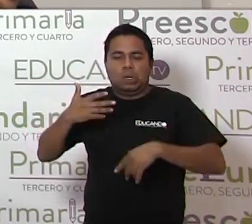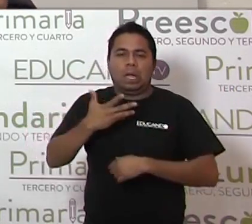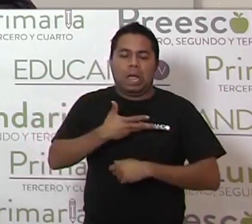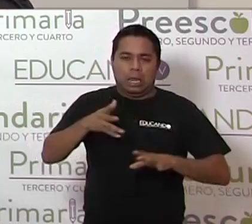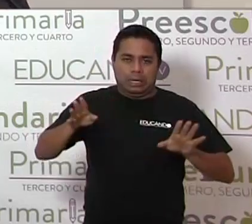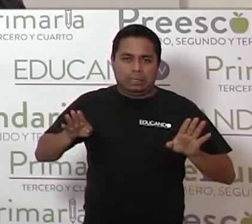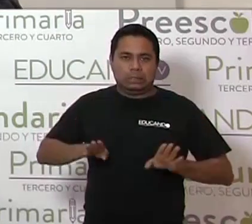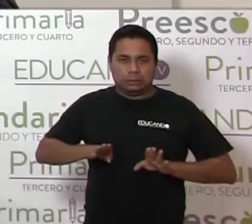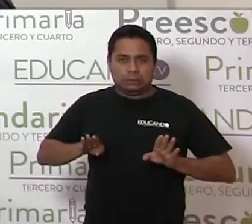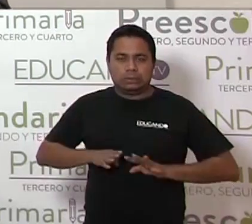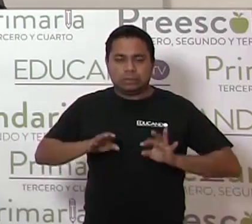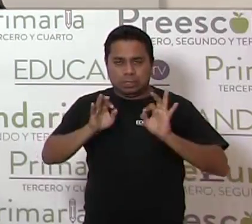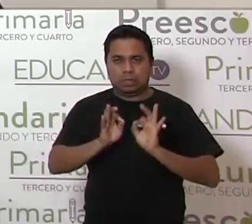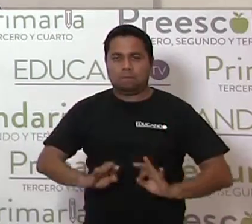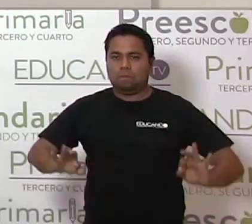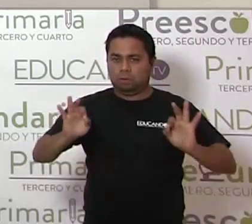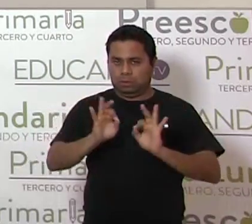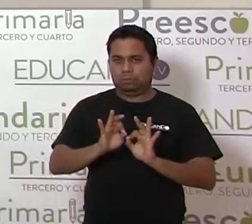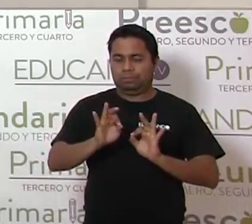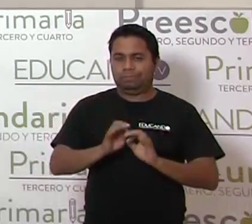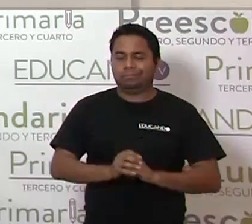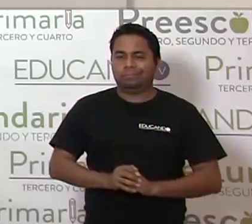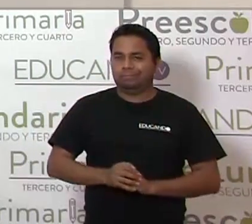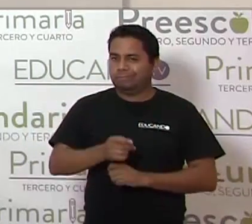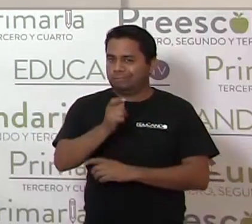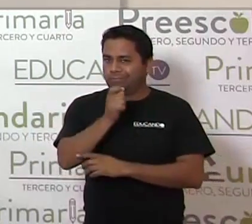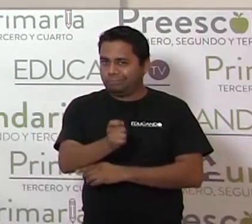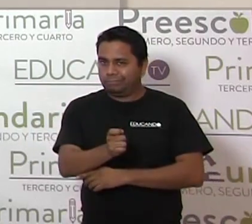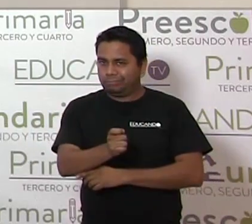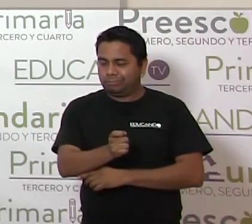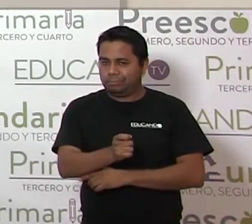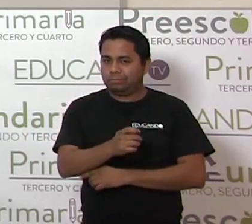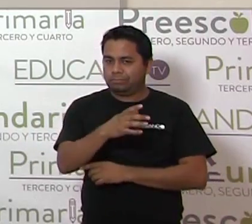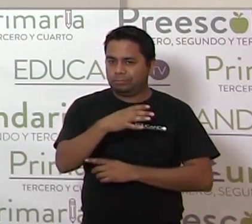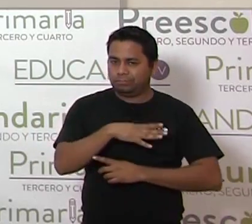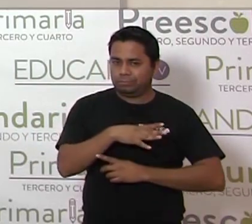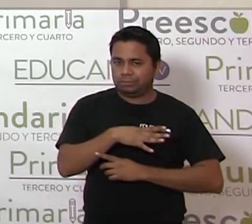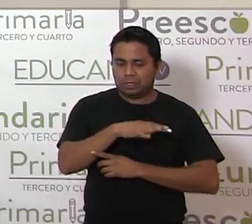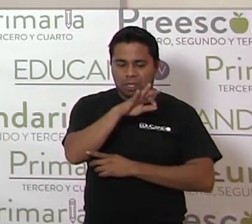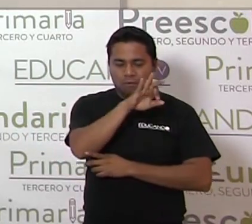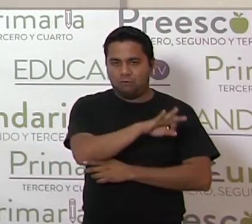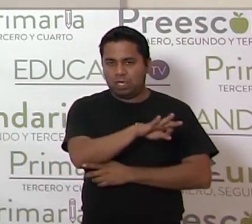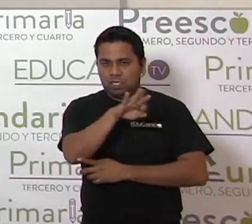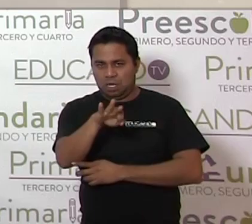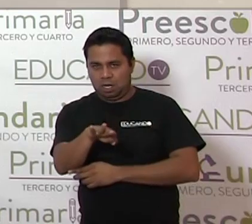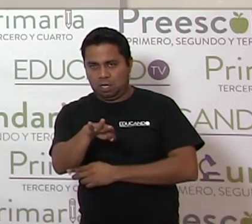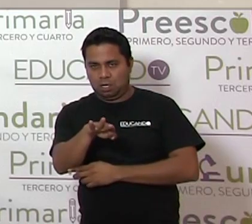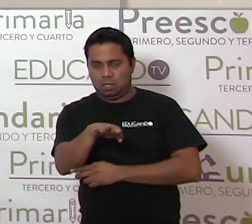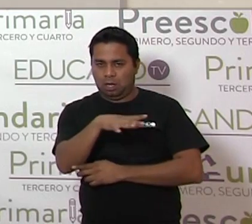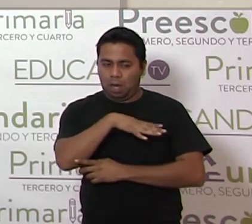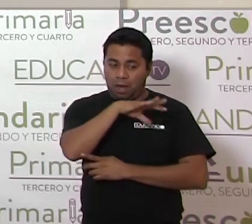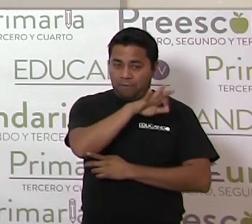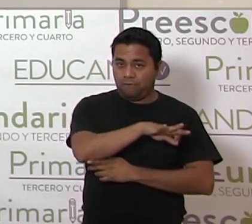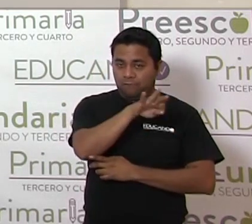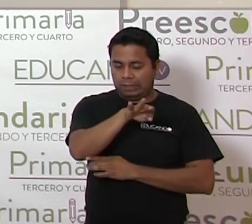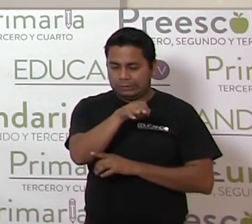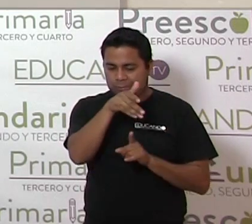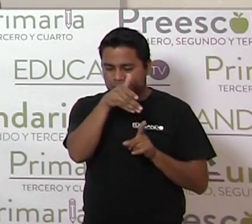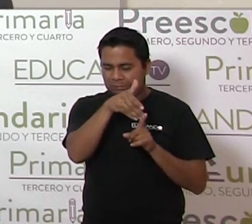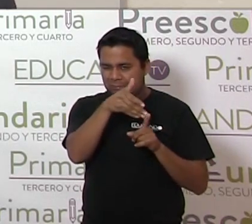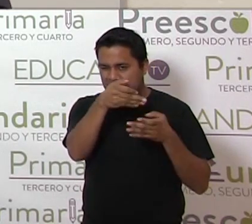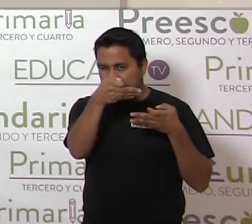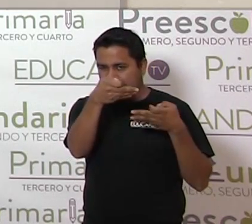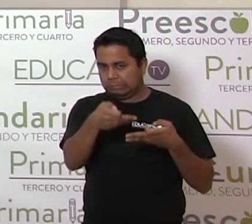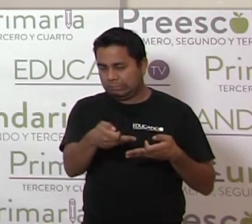tienen una característica fundamental, que son las fechas. Hay fechas